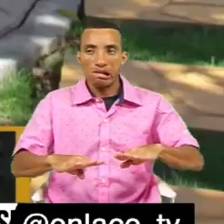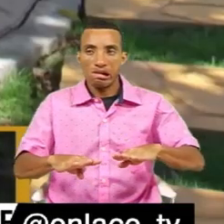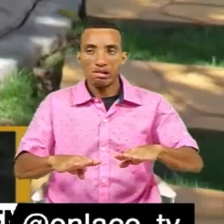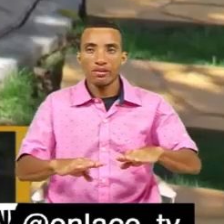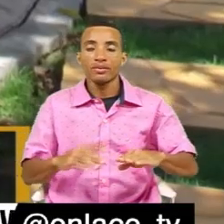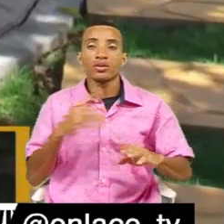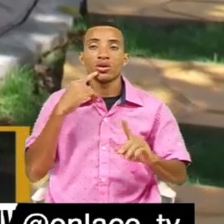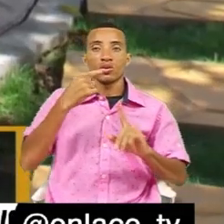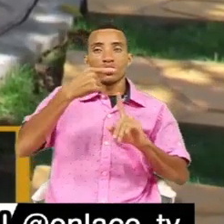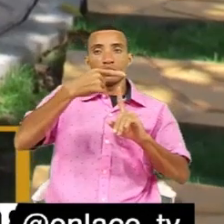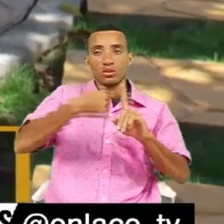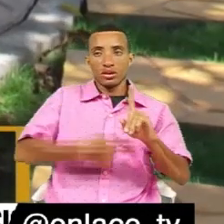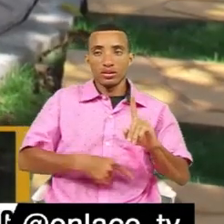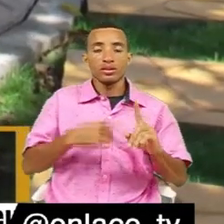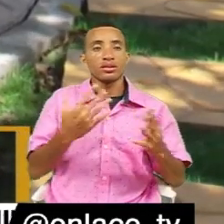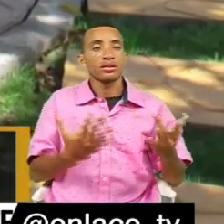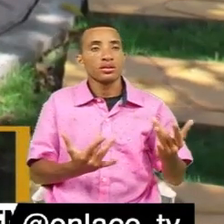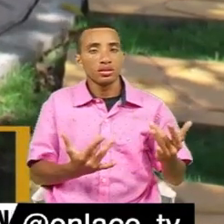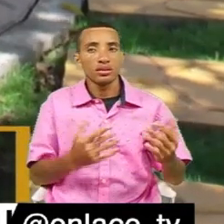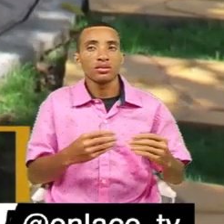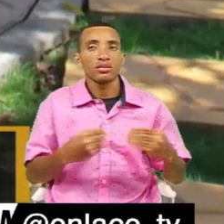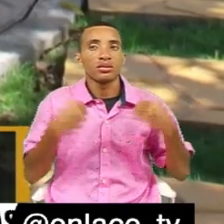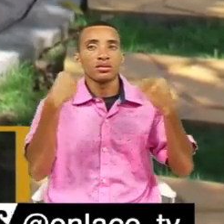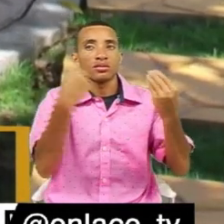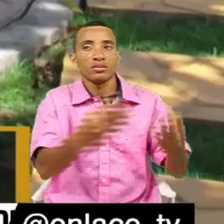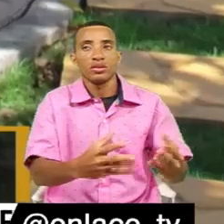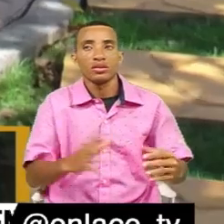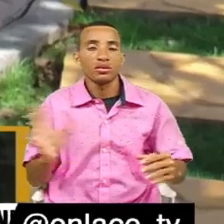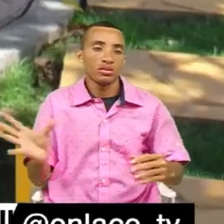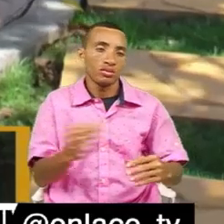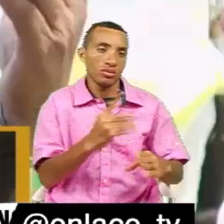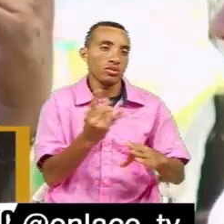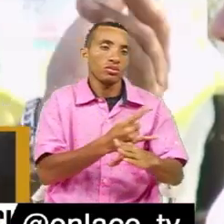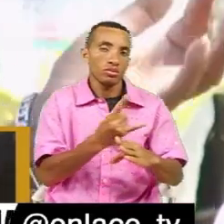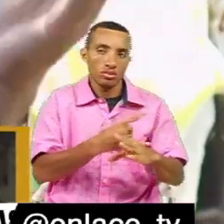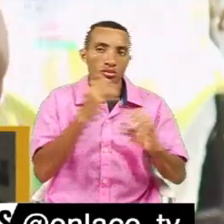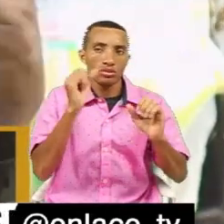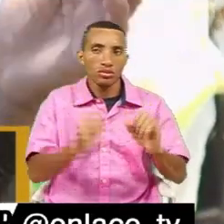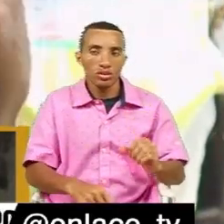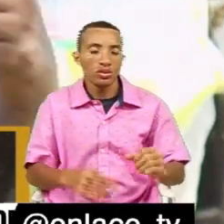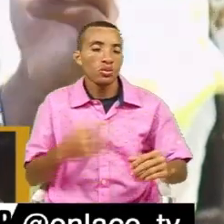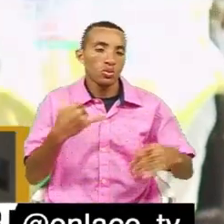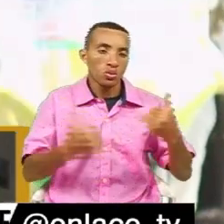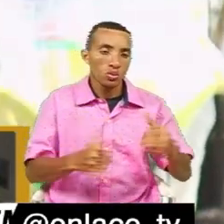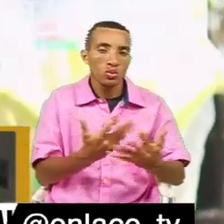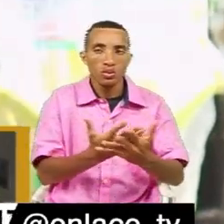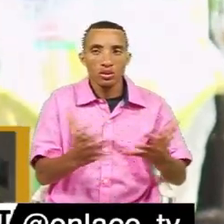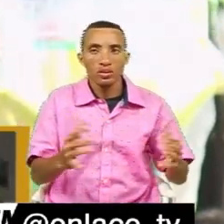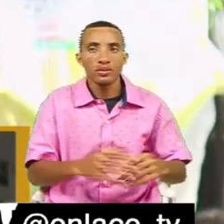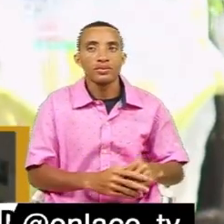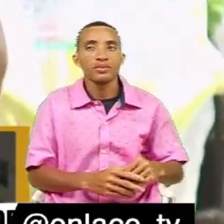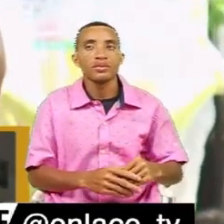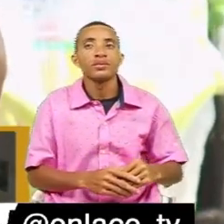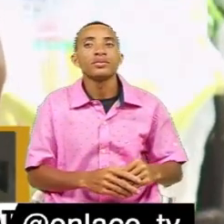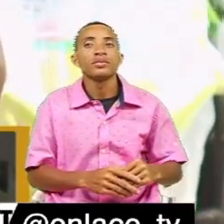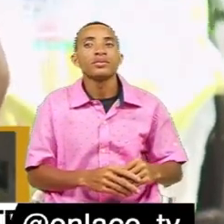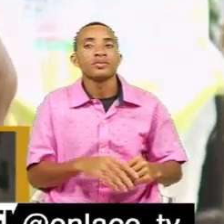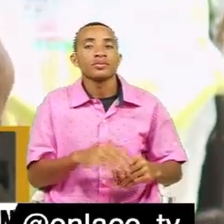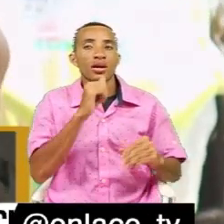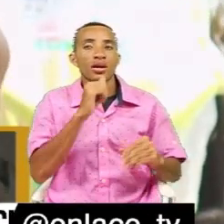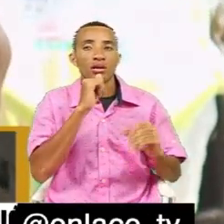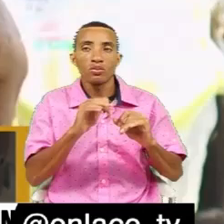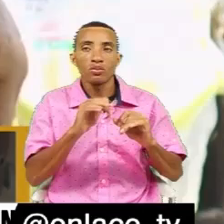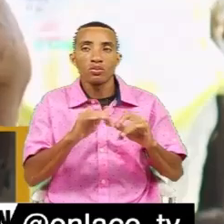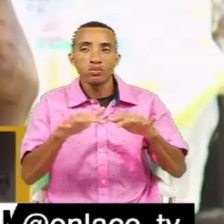terminado, espera a la comunidad que sea entregado para el libre uso del mismo. Desde que se empezó a hacer la construcción empezó a aparecer ese foco de agua ahí